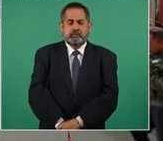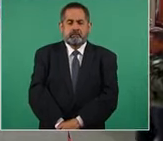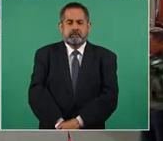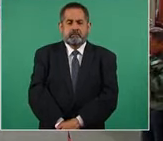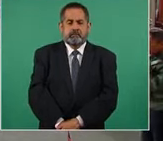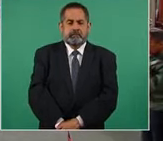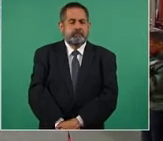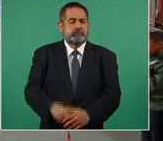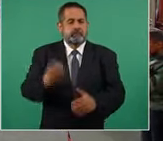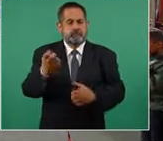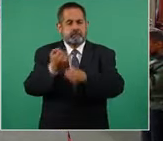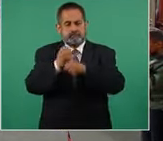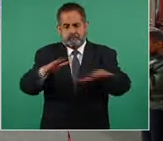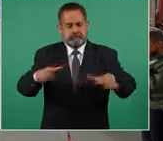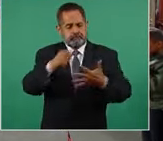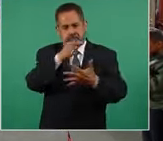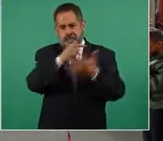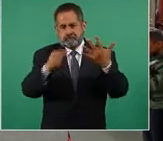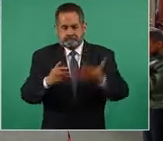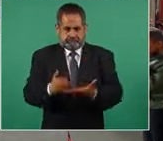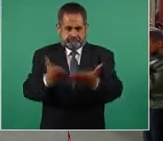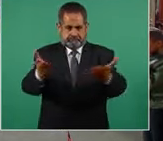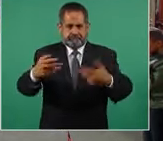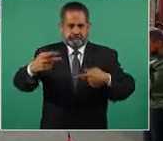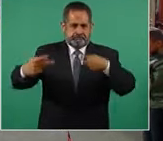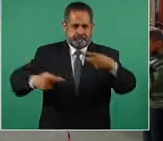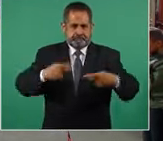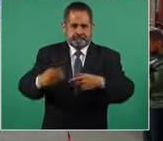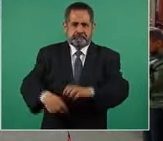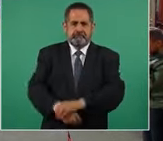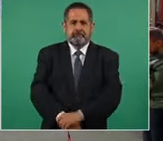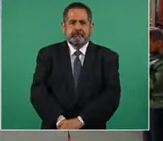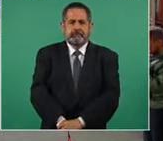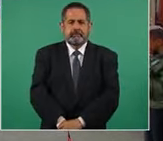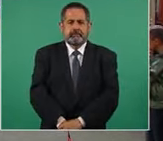Pues ahí está la información. Ahora sí, abrimos.